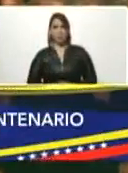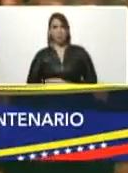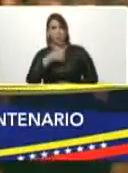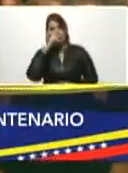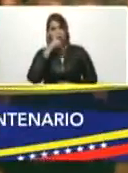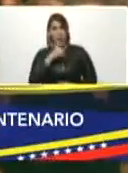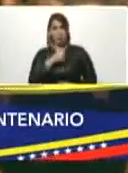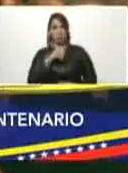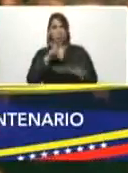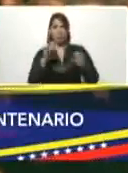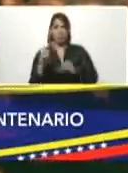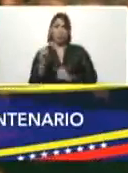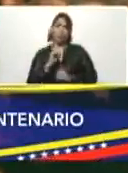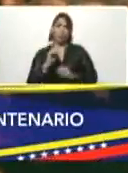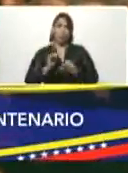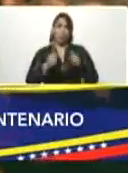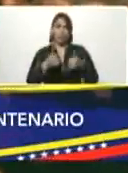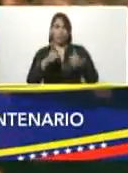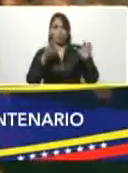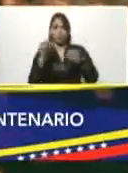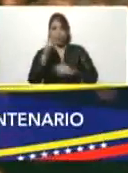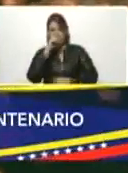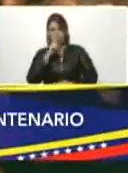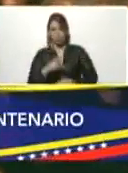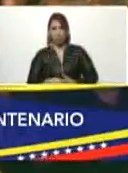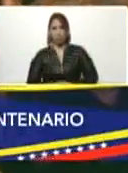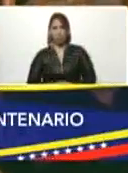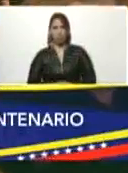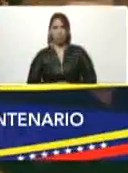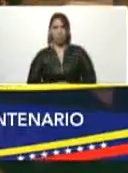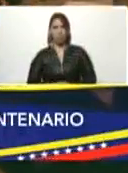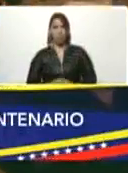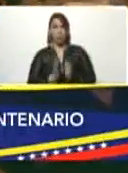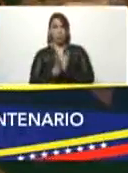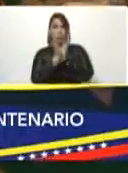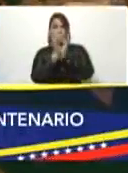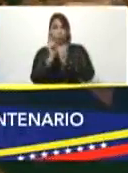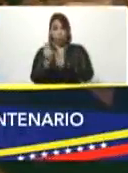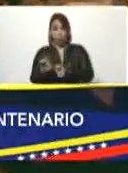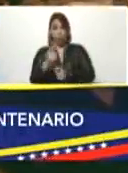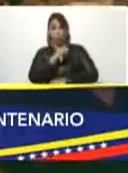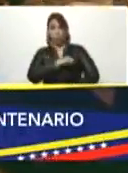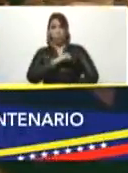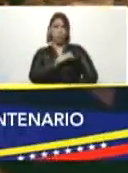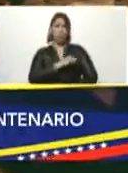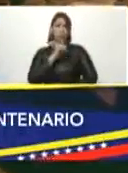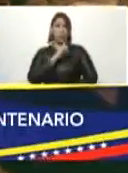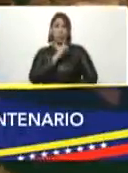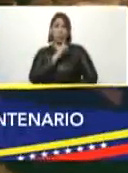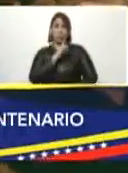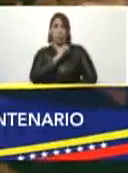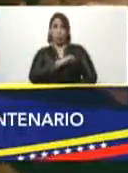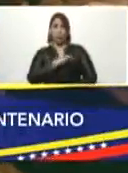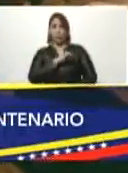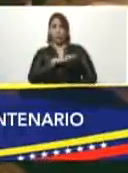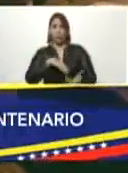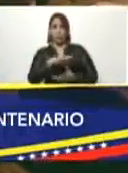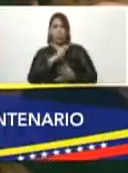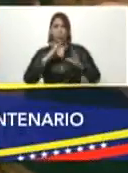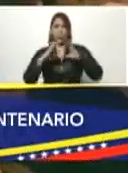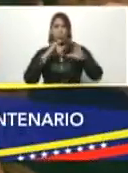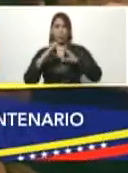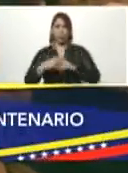de los 70, principios de los 80, la UNESCO designó una comisión llamada Comisión para los Problemas de la